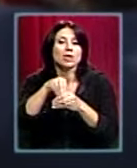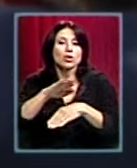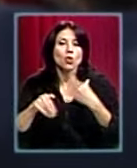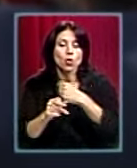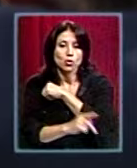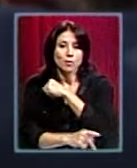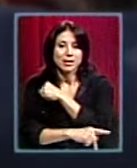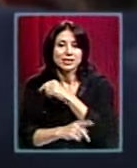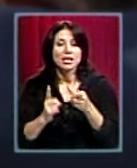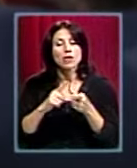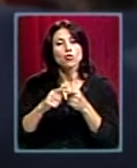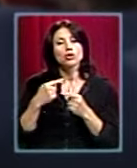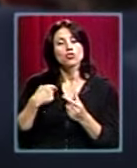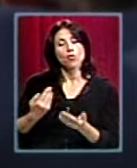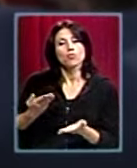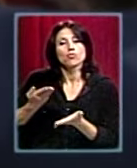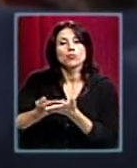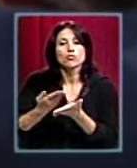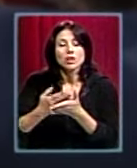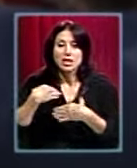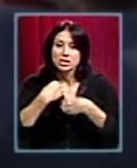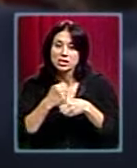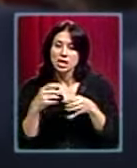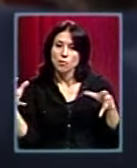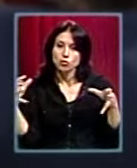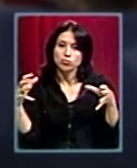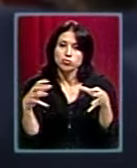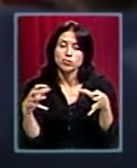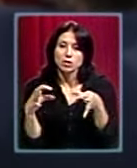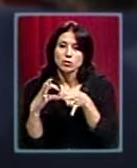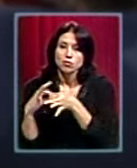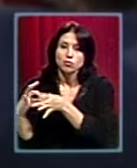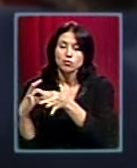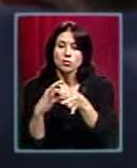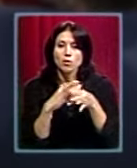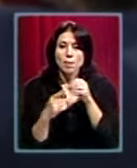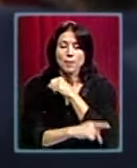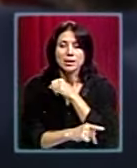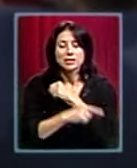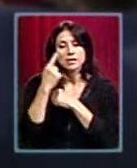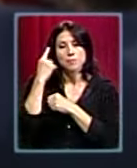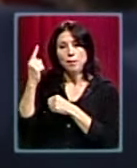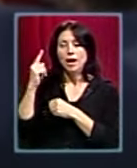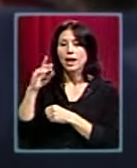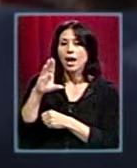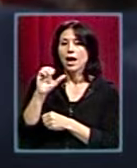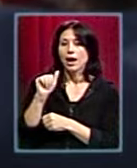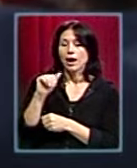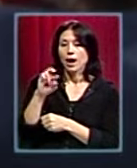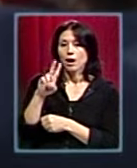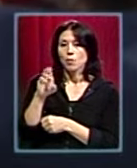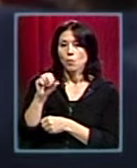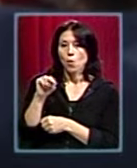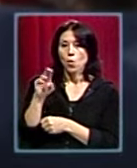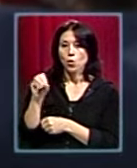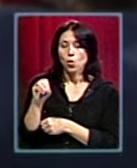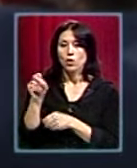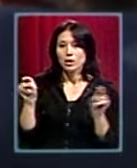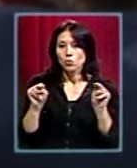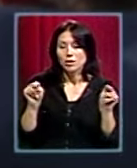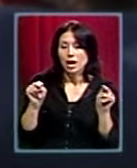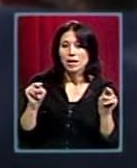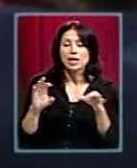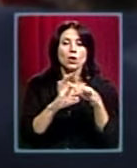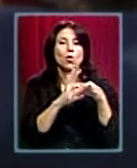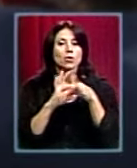de que formáramos una red de países que buscáramos ser carbono neutral y que lo coordináramos a través del PNUMA, que es un